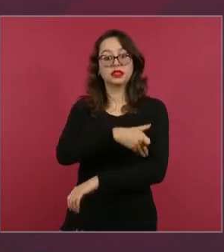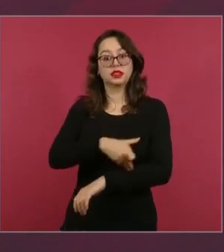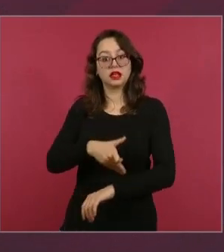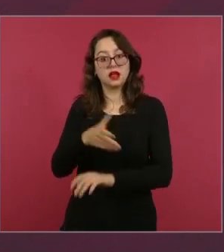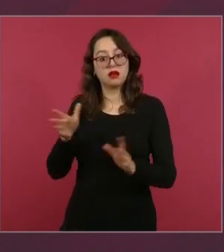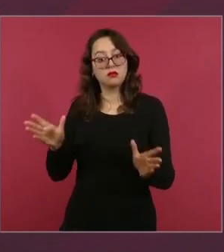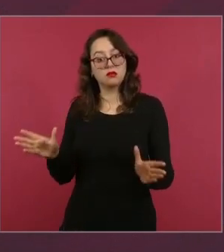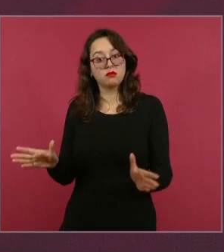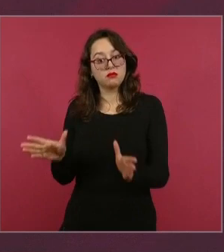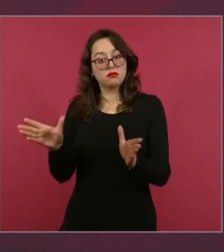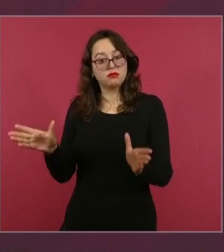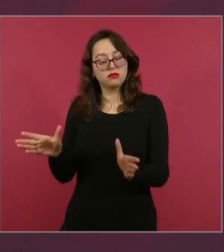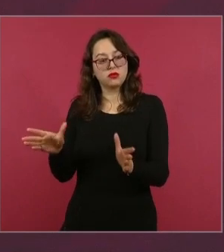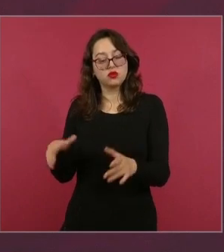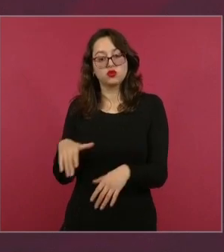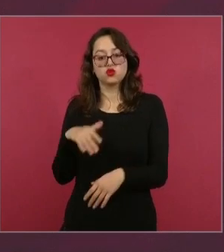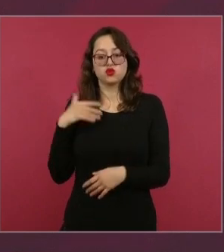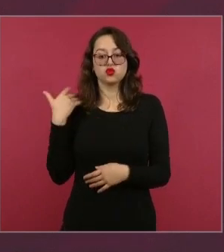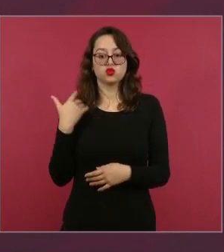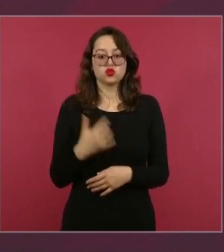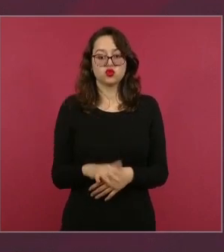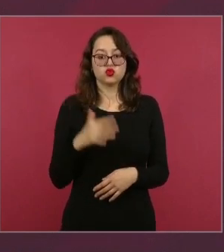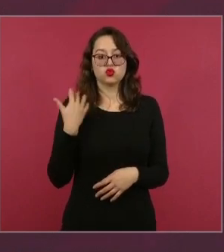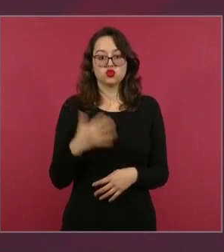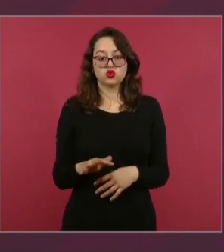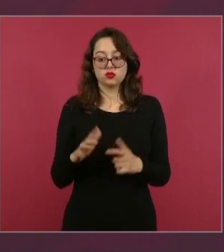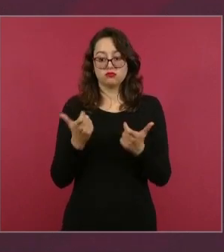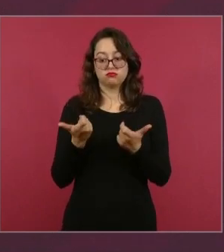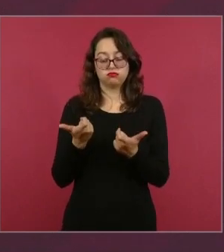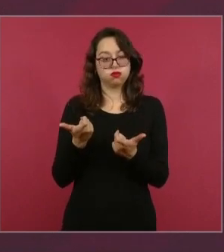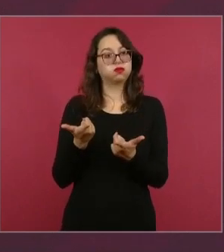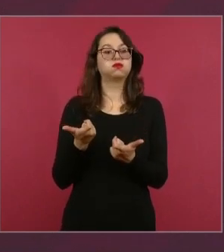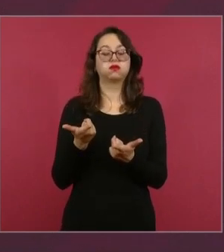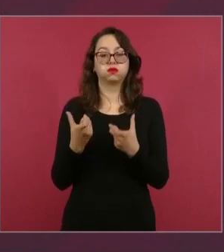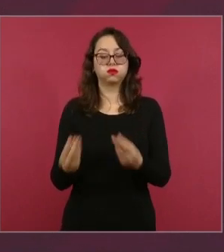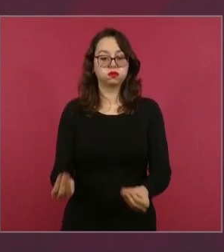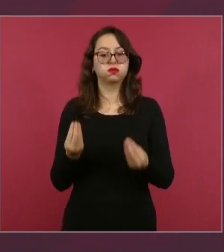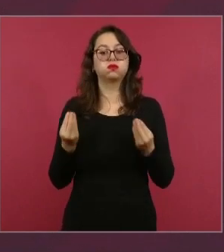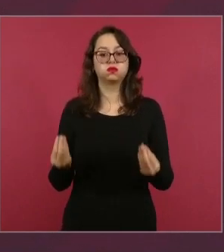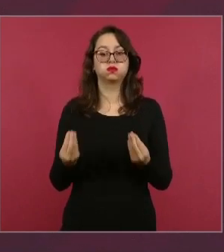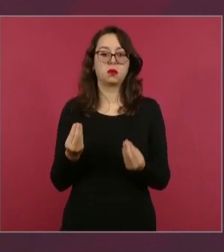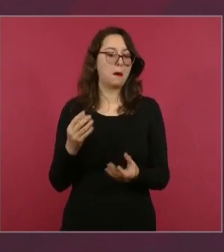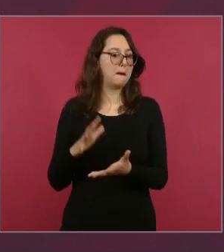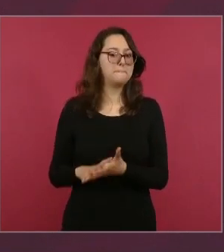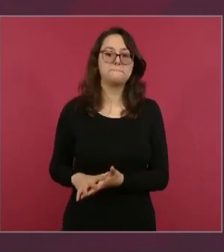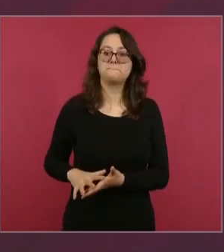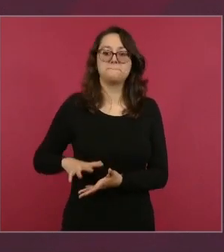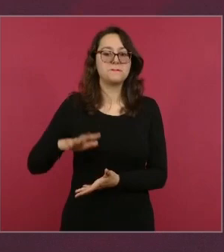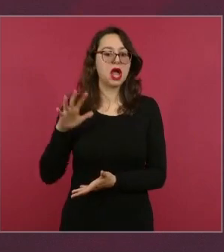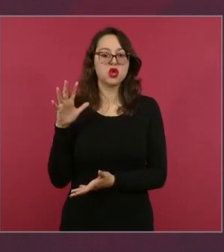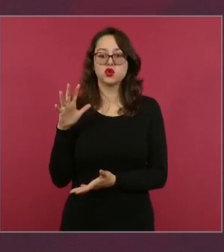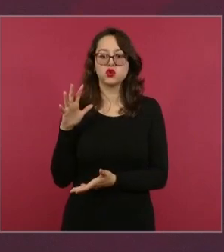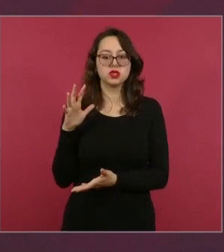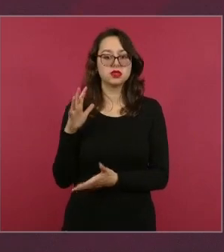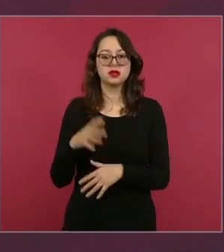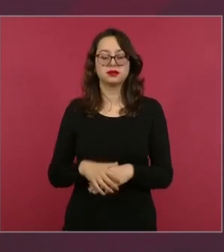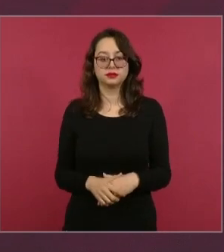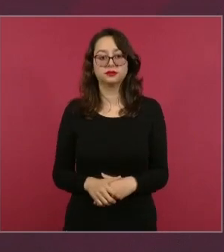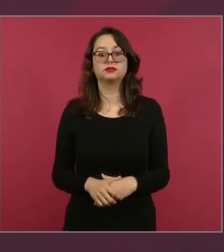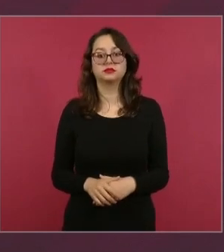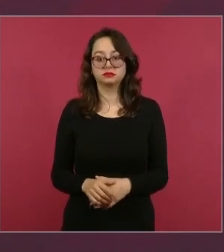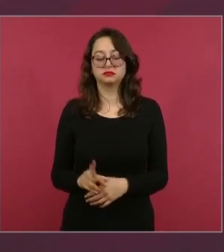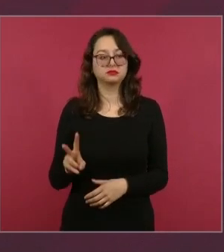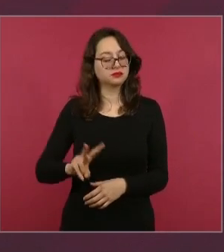familiares Yo creo que es per cápita es mayor es el ingreso